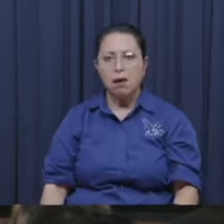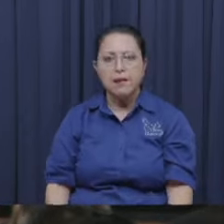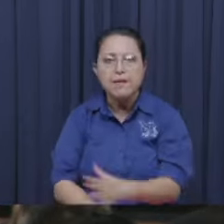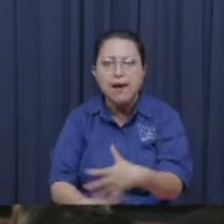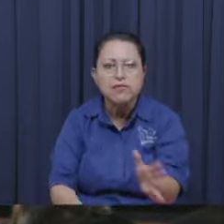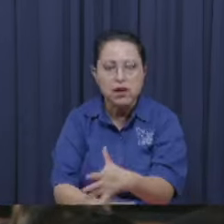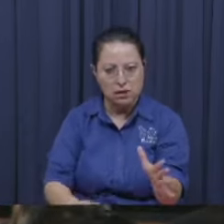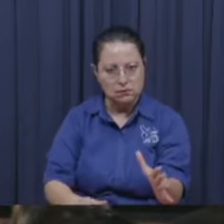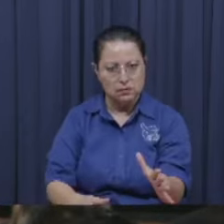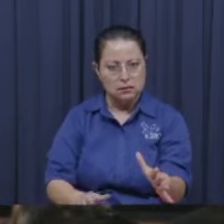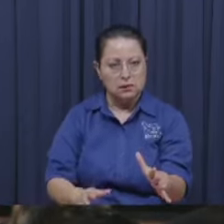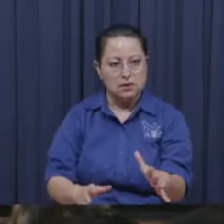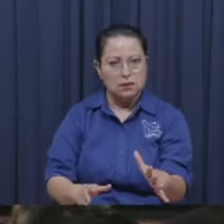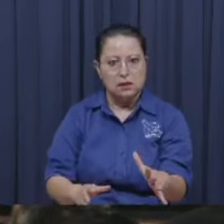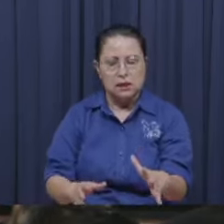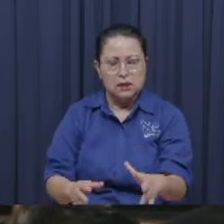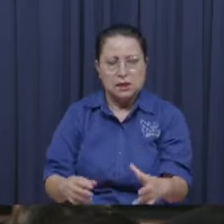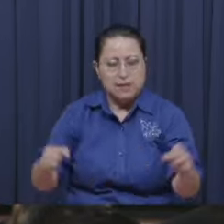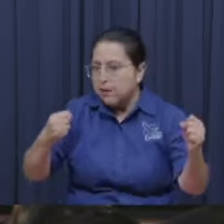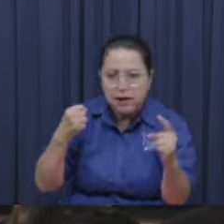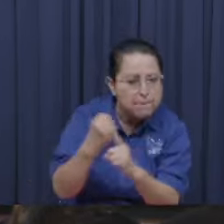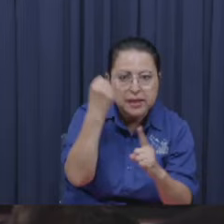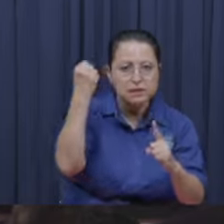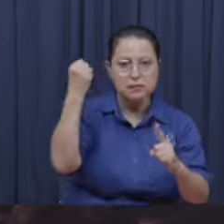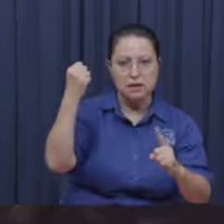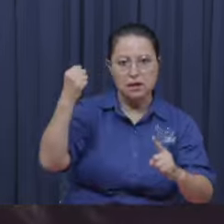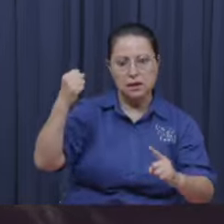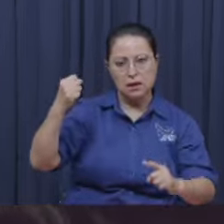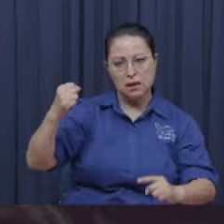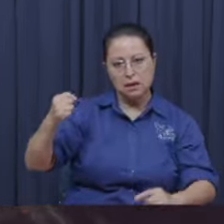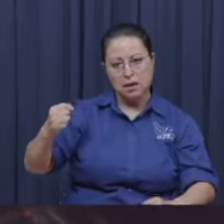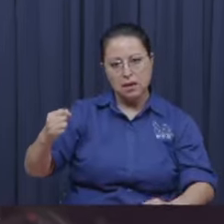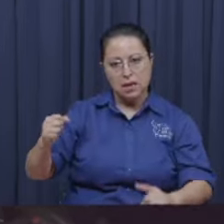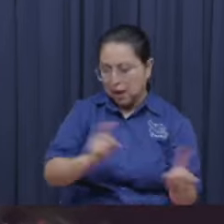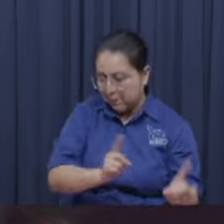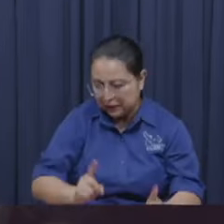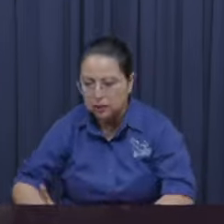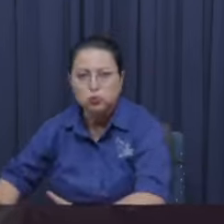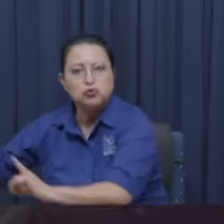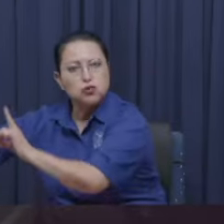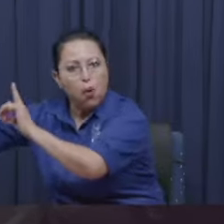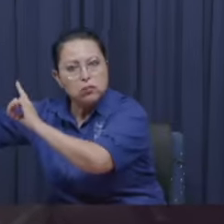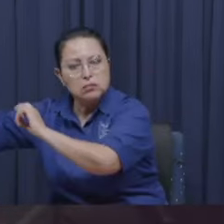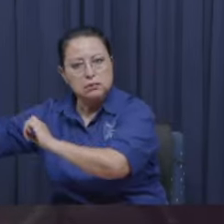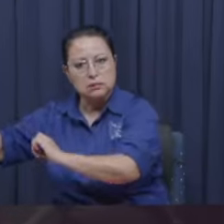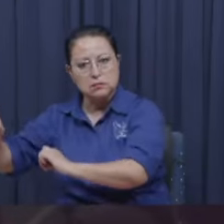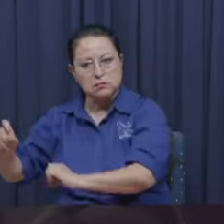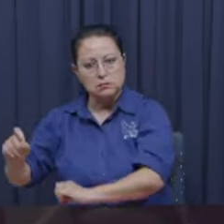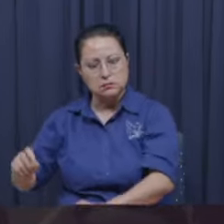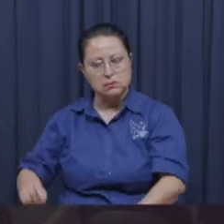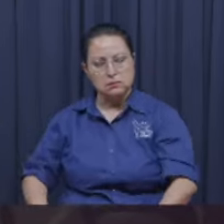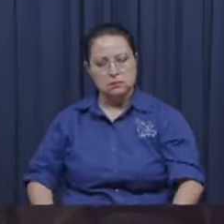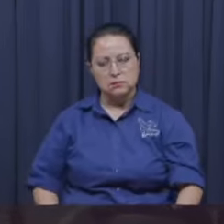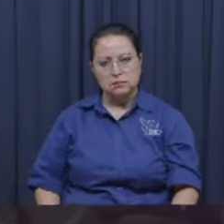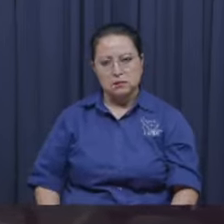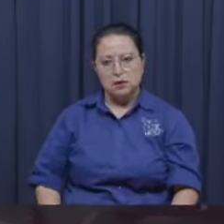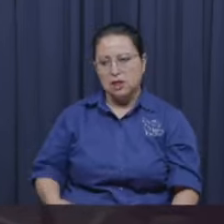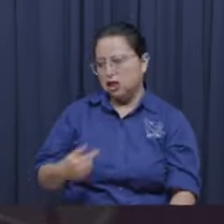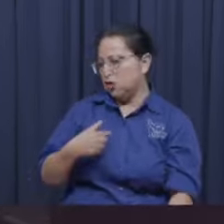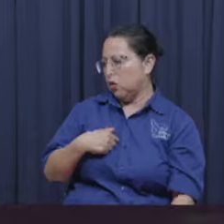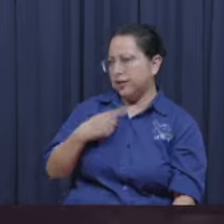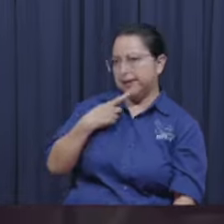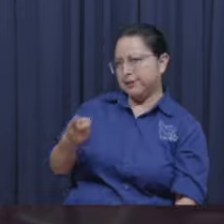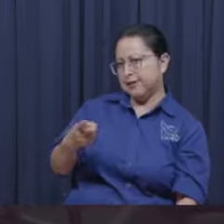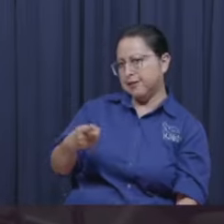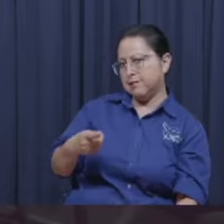Y que de repente te anden persiguiendo para ponerte el 666, ¿verdad? Y echándole la culpa a alguien.